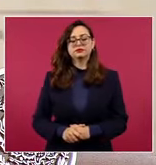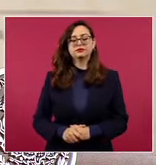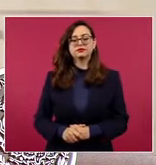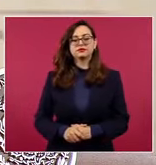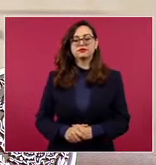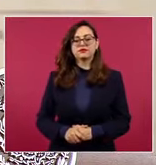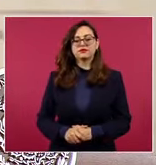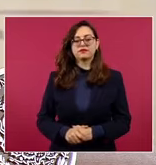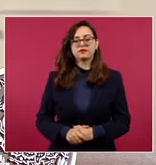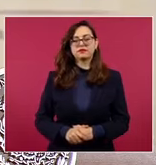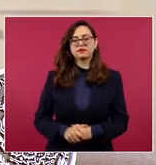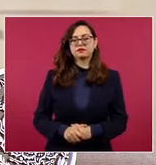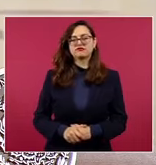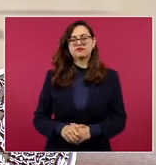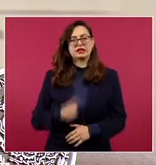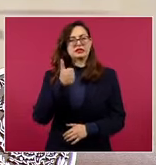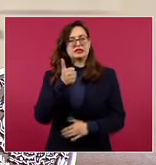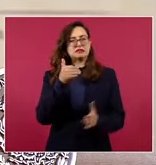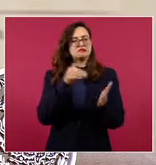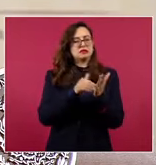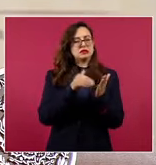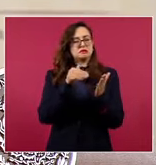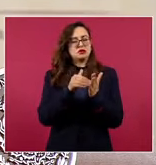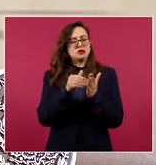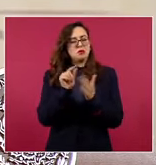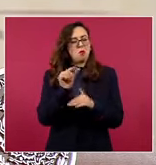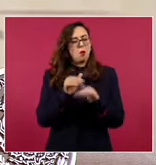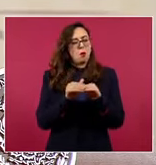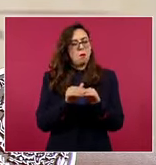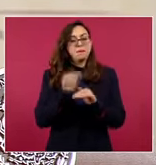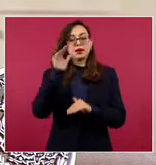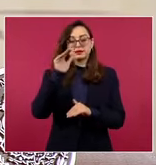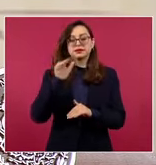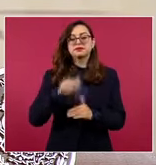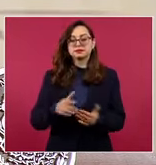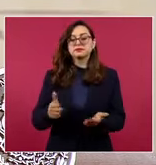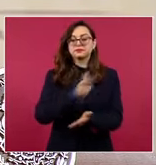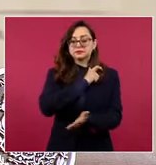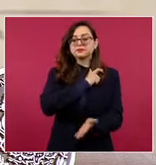Un poquito más de 6 mil por esa planta.